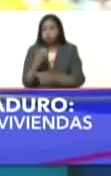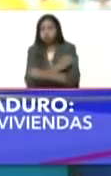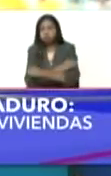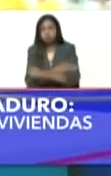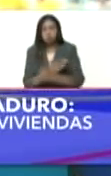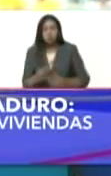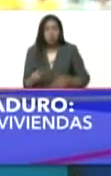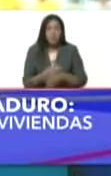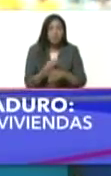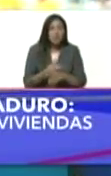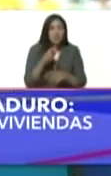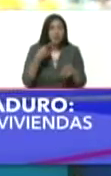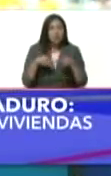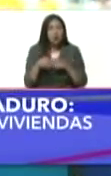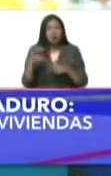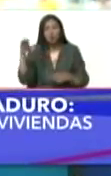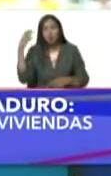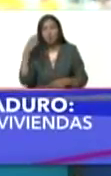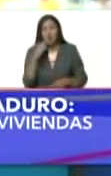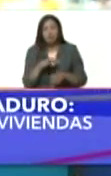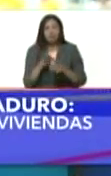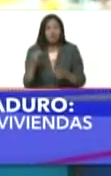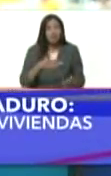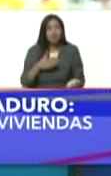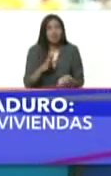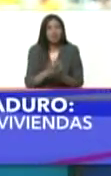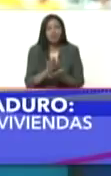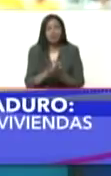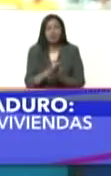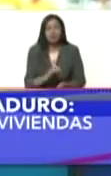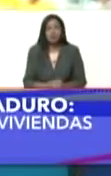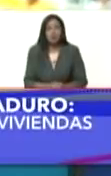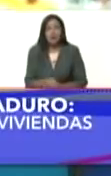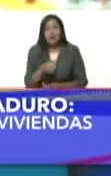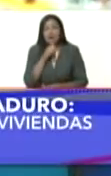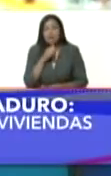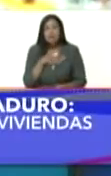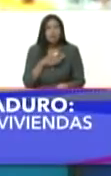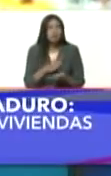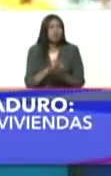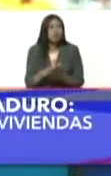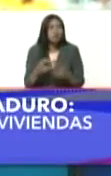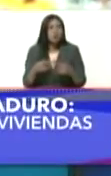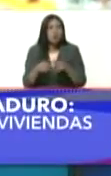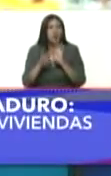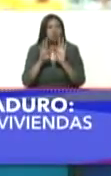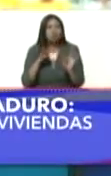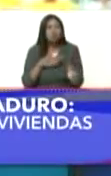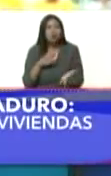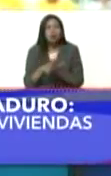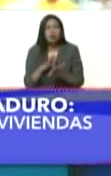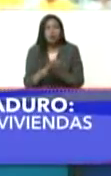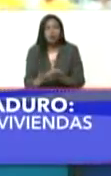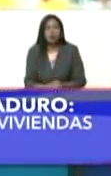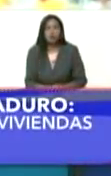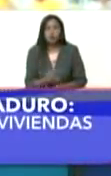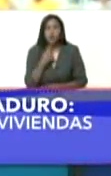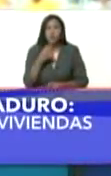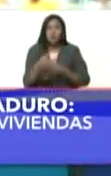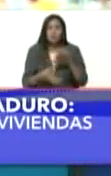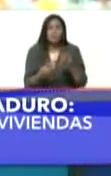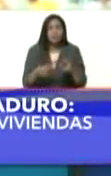gobierna Colombia, dejen quieto a quien quieto está. Eso es lo que le digo yo